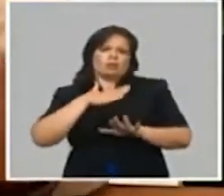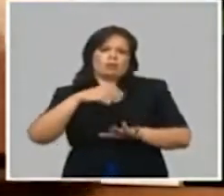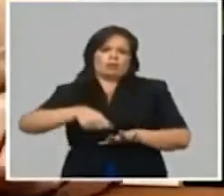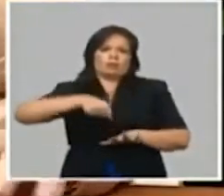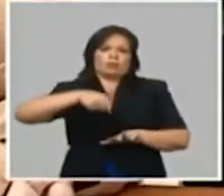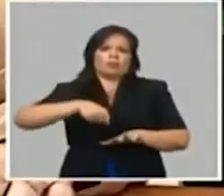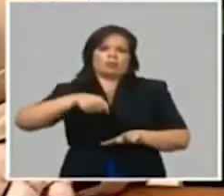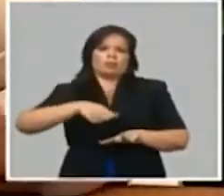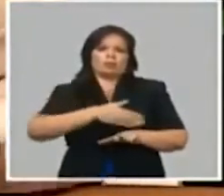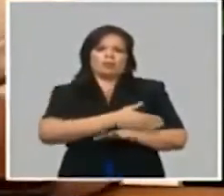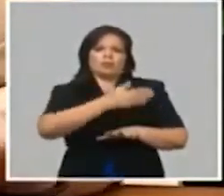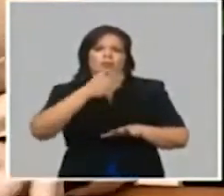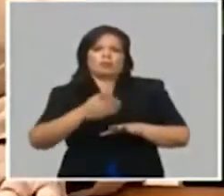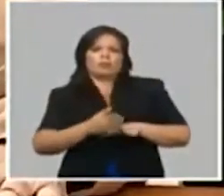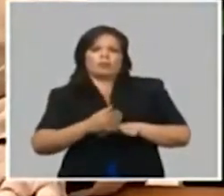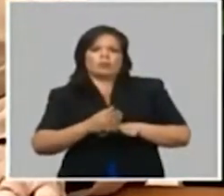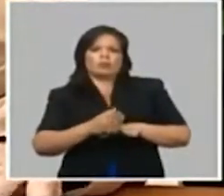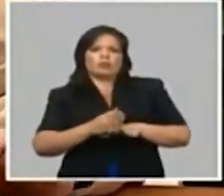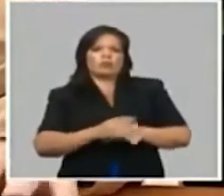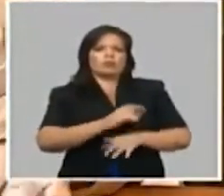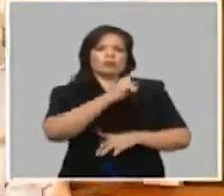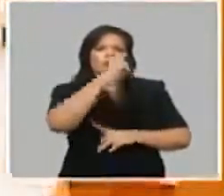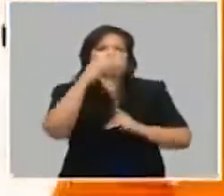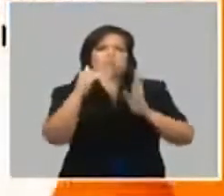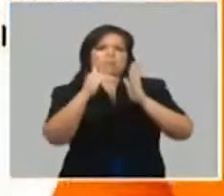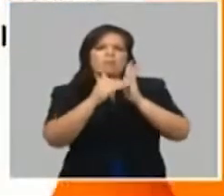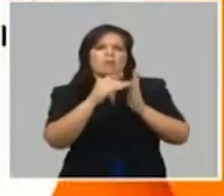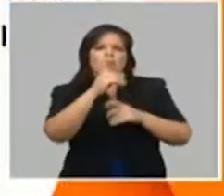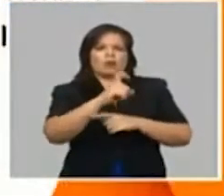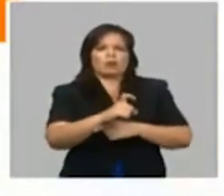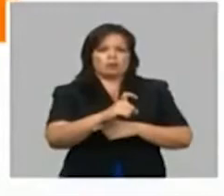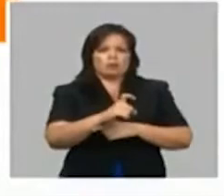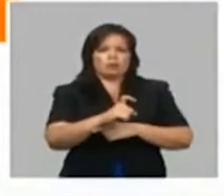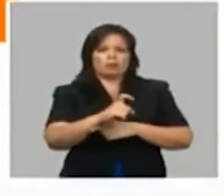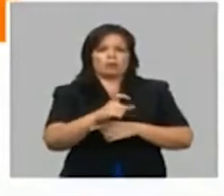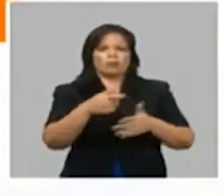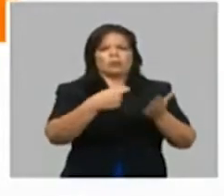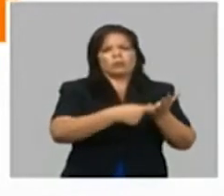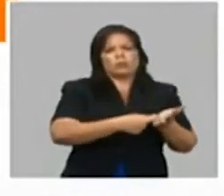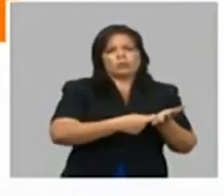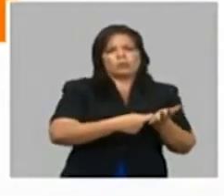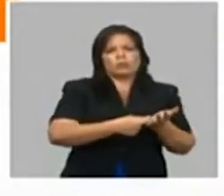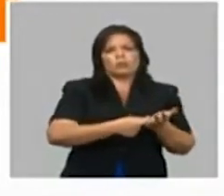hasta 1.000 pesos. Eso se mantiene, no ha tenido. Por lo tanto,